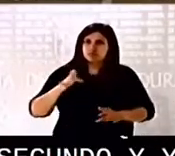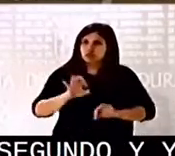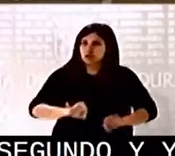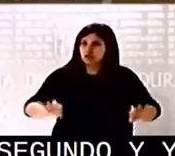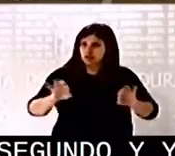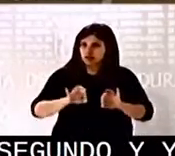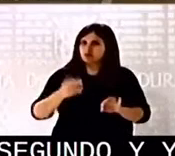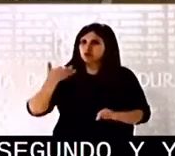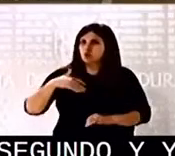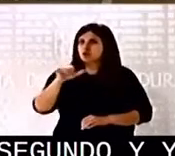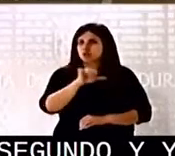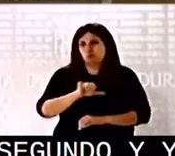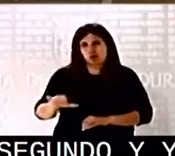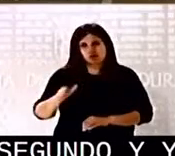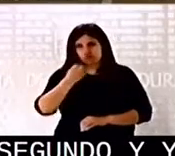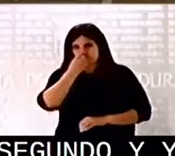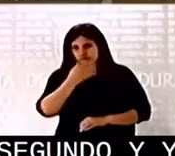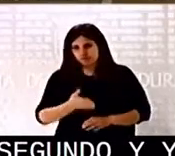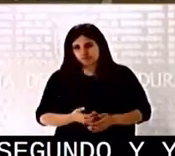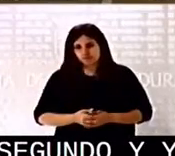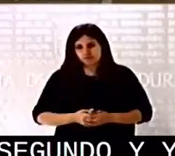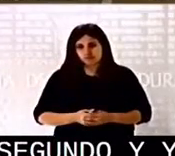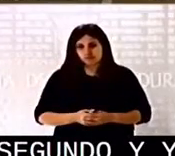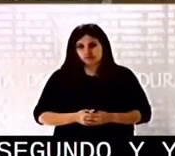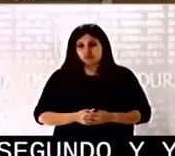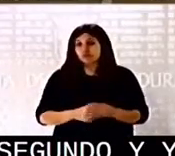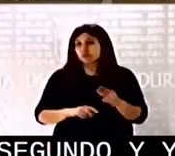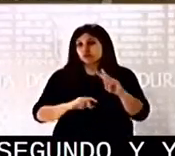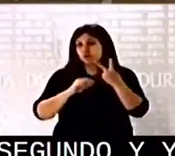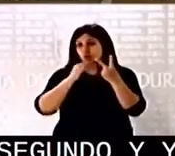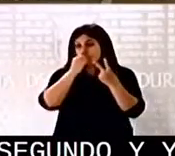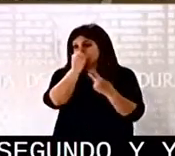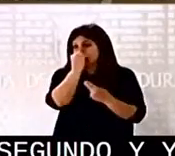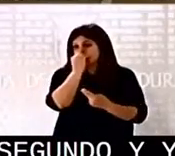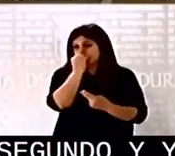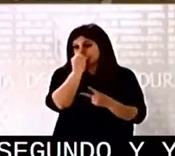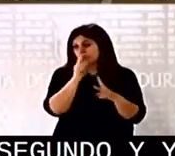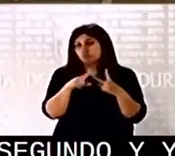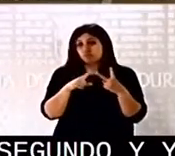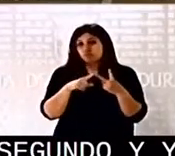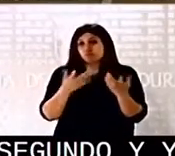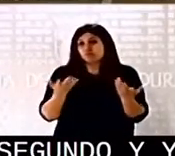semana. Y en segundo lugar,